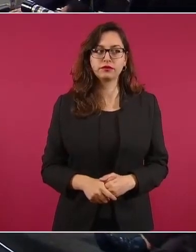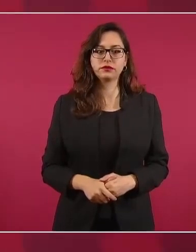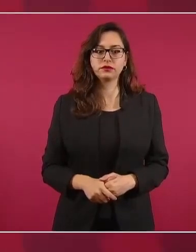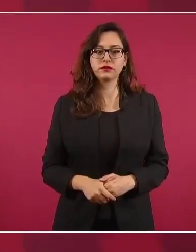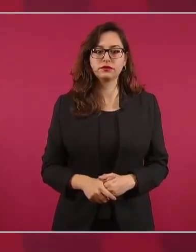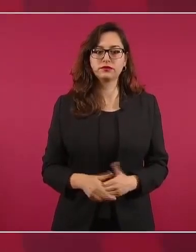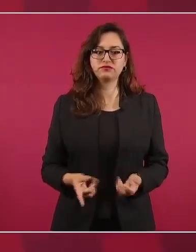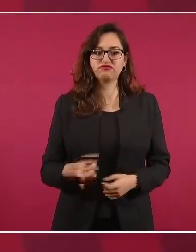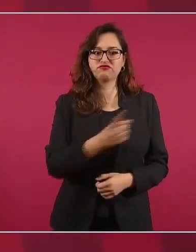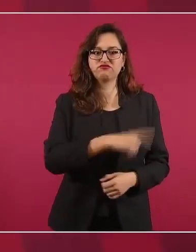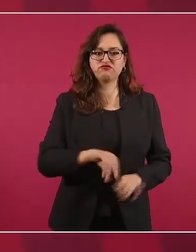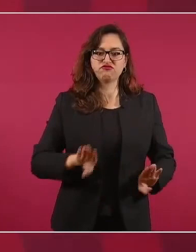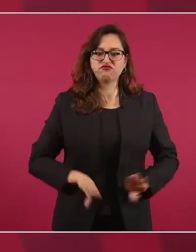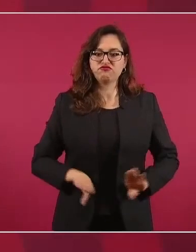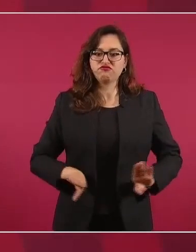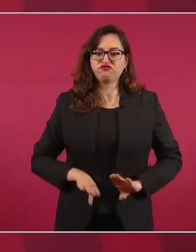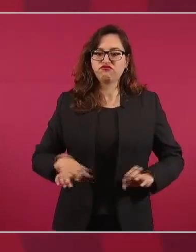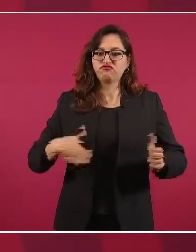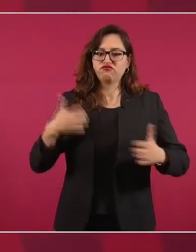muy corajudos,